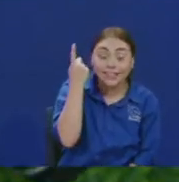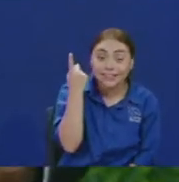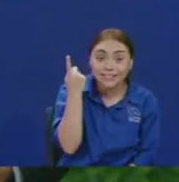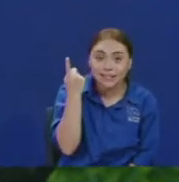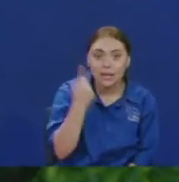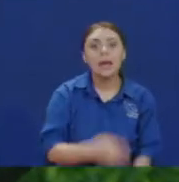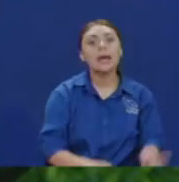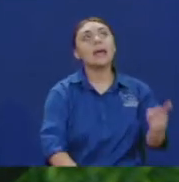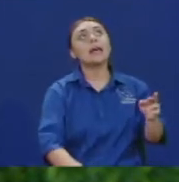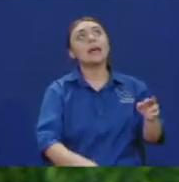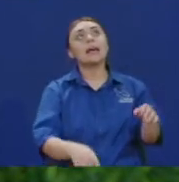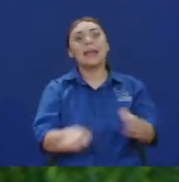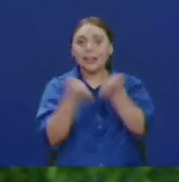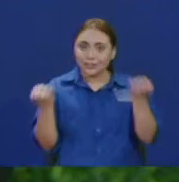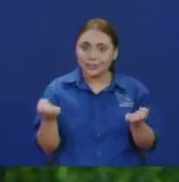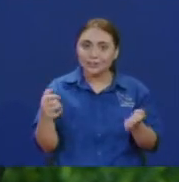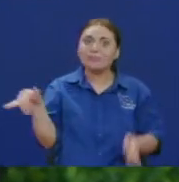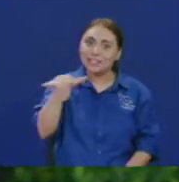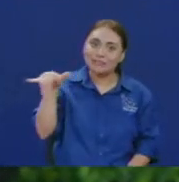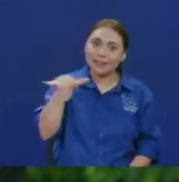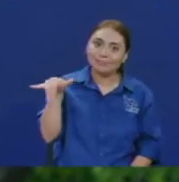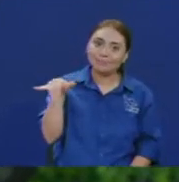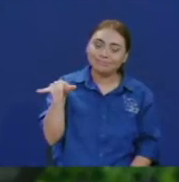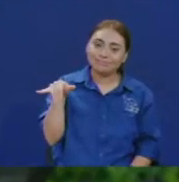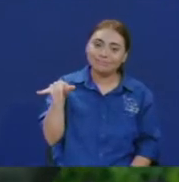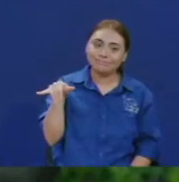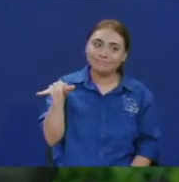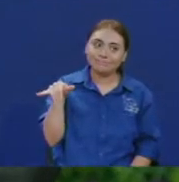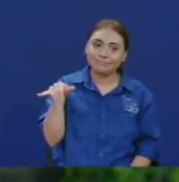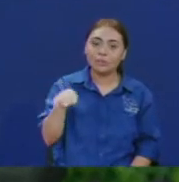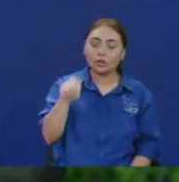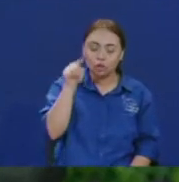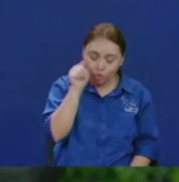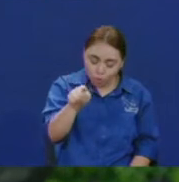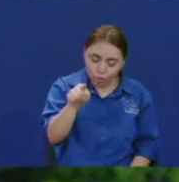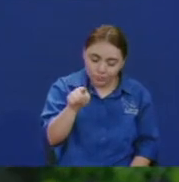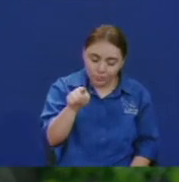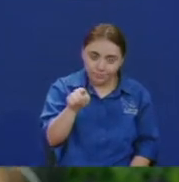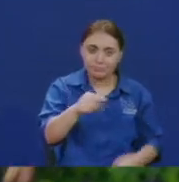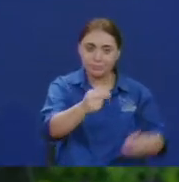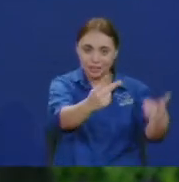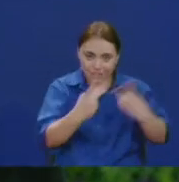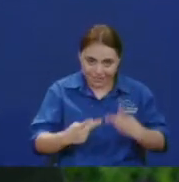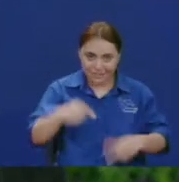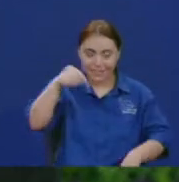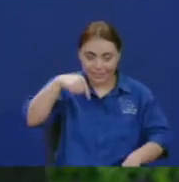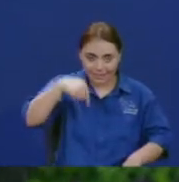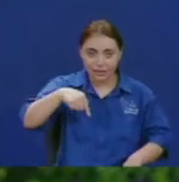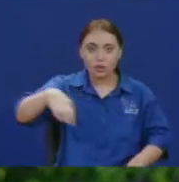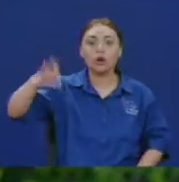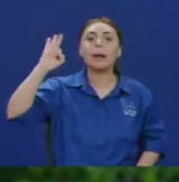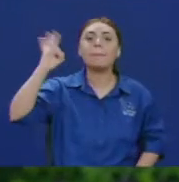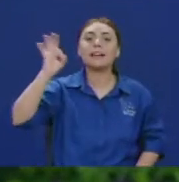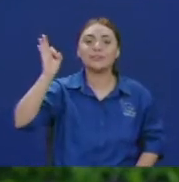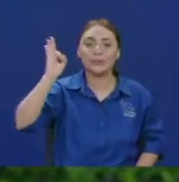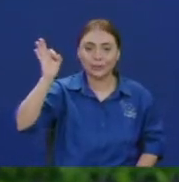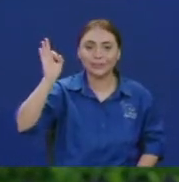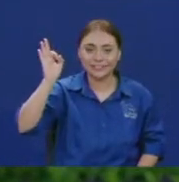ahora no está con el médico, está con el pastor. Entonces usted me trae su examen